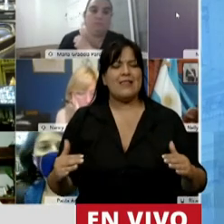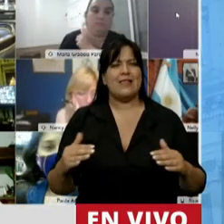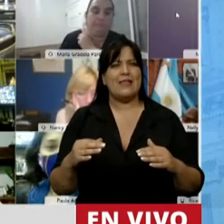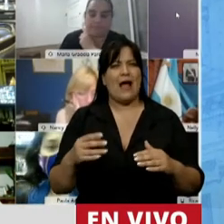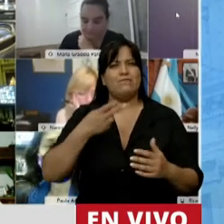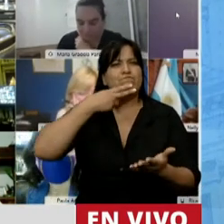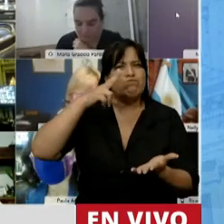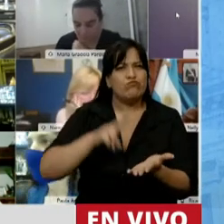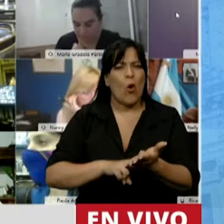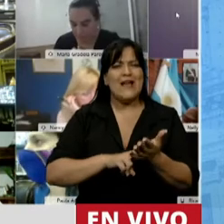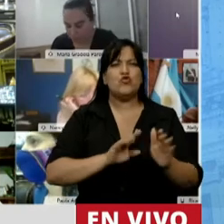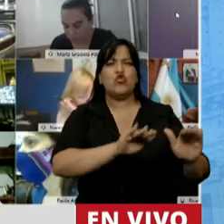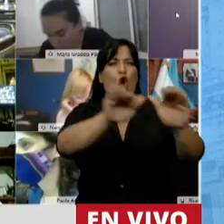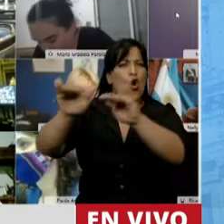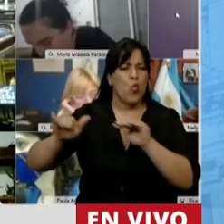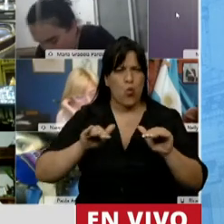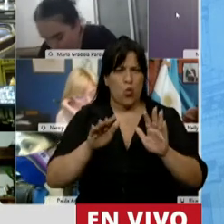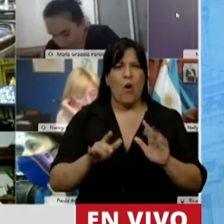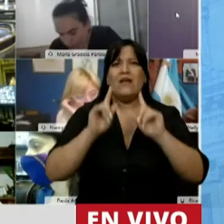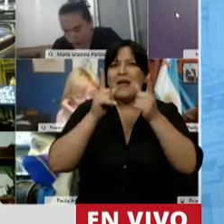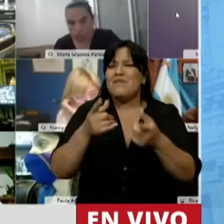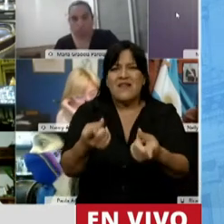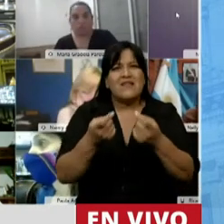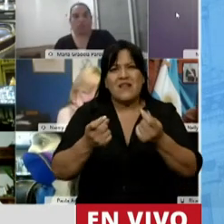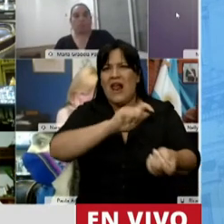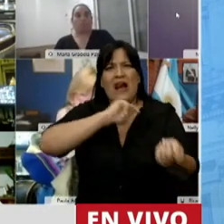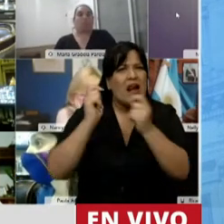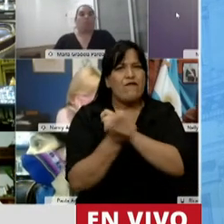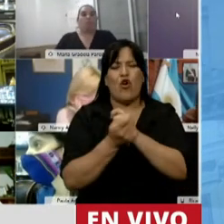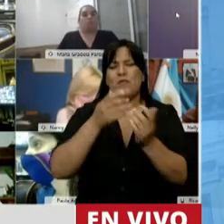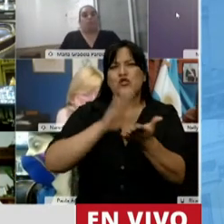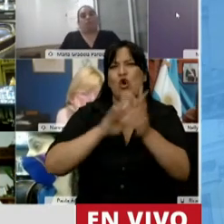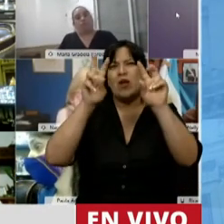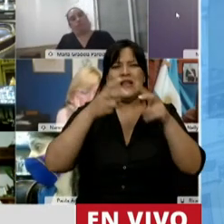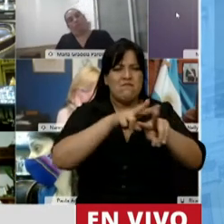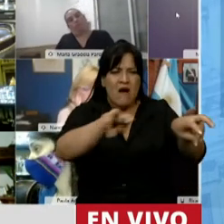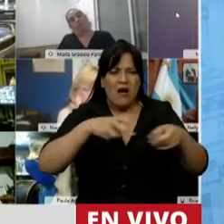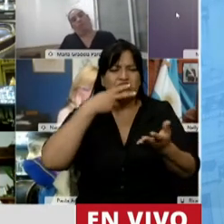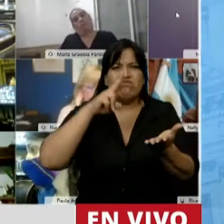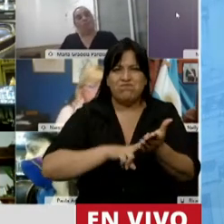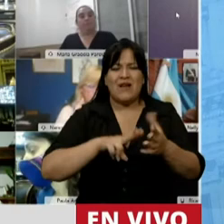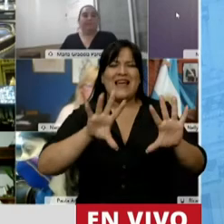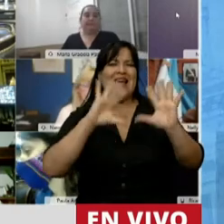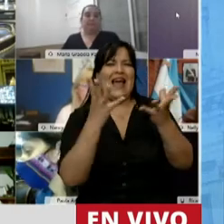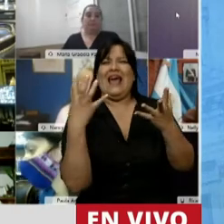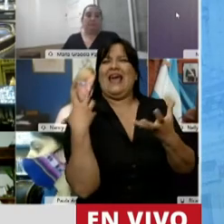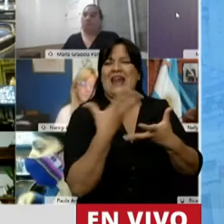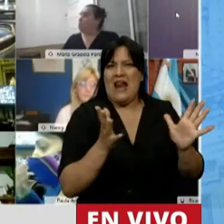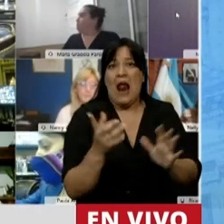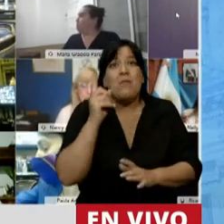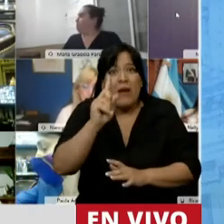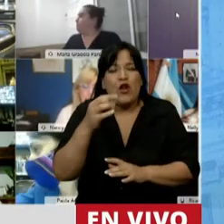tributaria en la Argentina y para eso hace falta una reforma tributaria integral. y para eso hace falta un